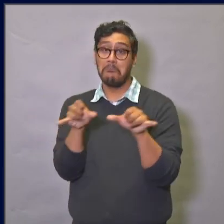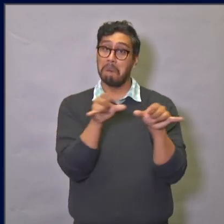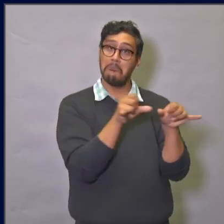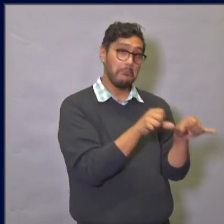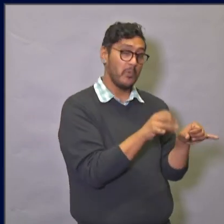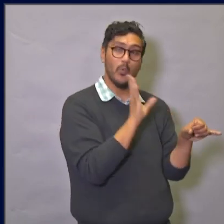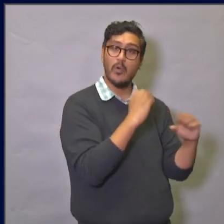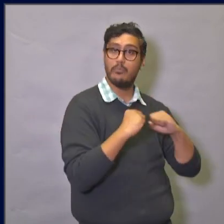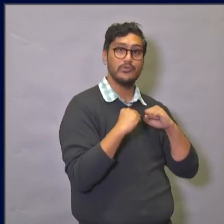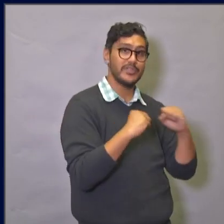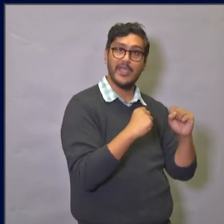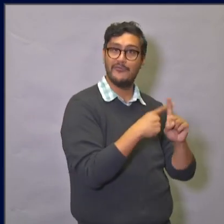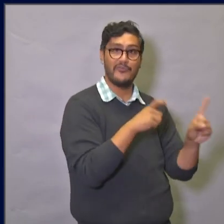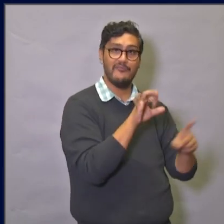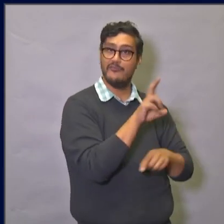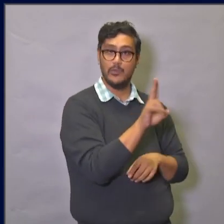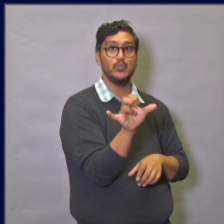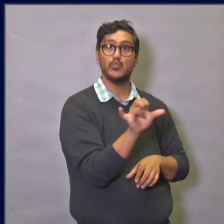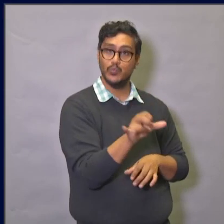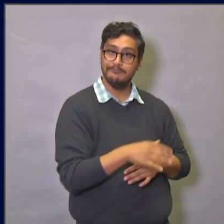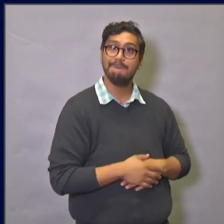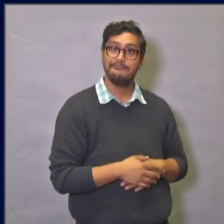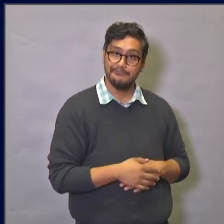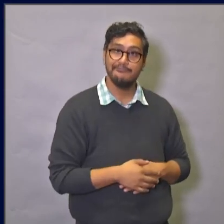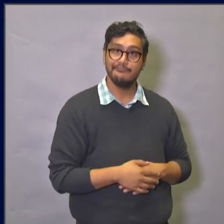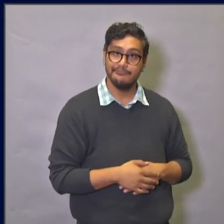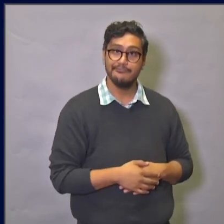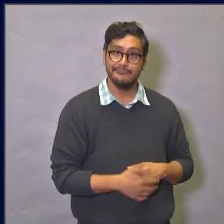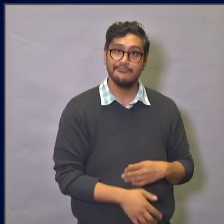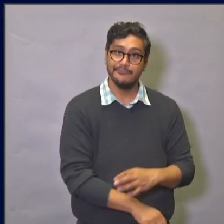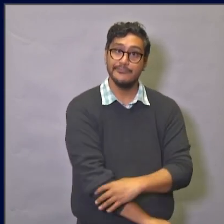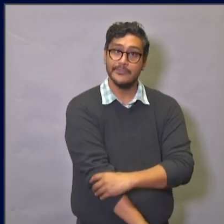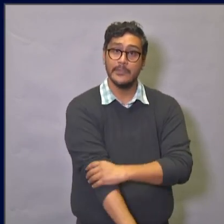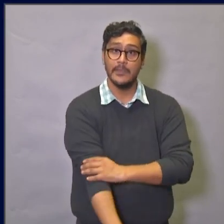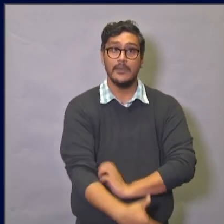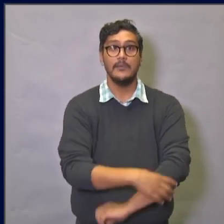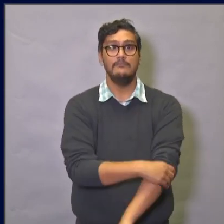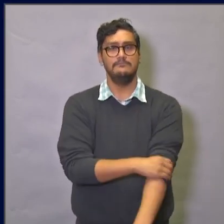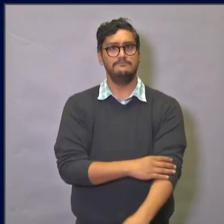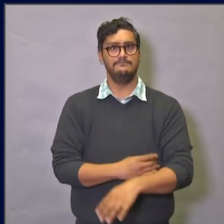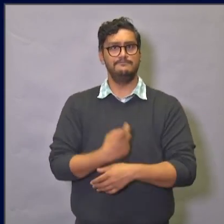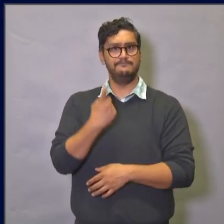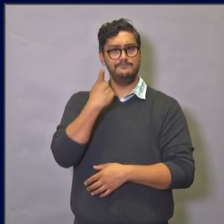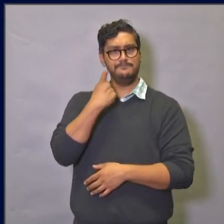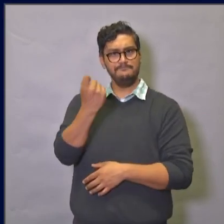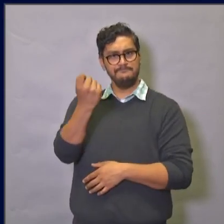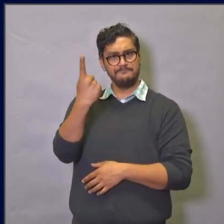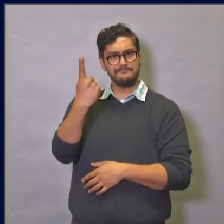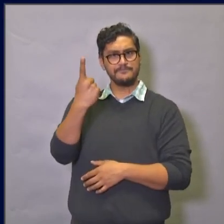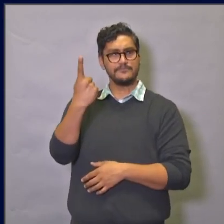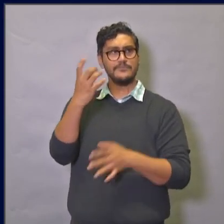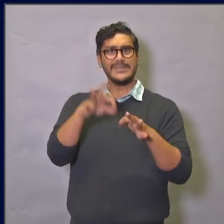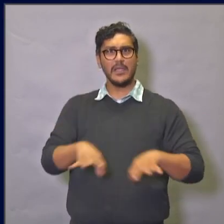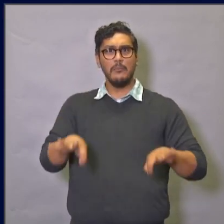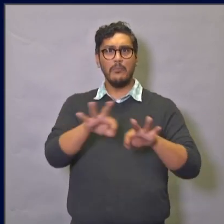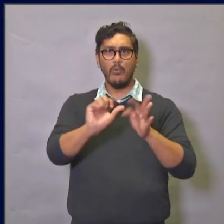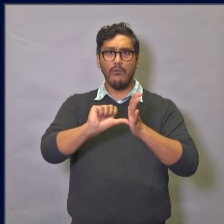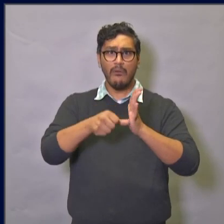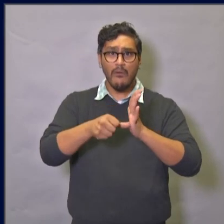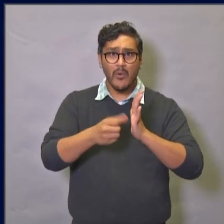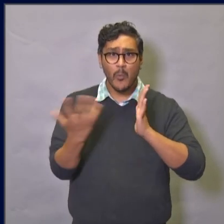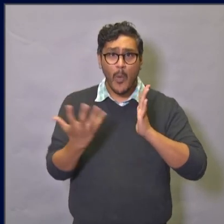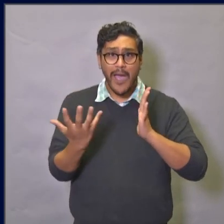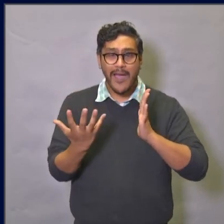enfermedades, incluyendo la gripe. Algo muy importante que resaltar es que estamos entrando en la temporada de la